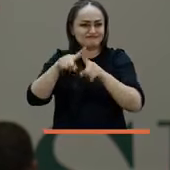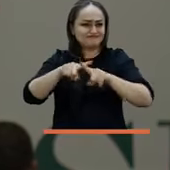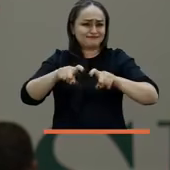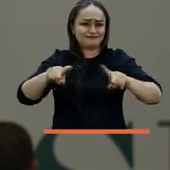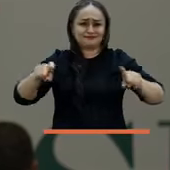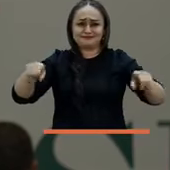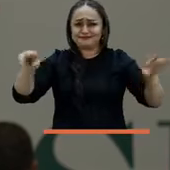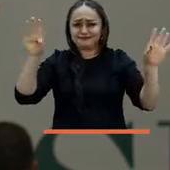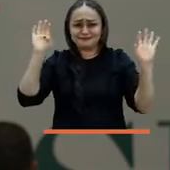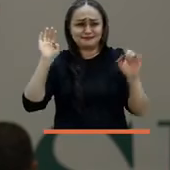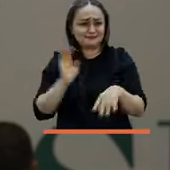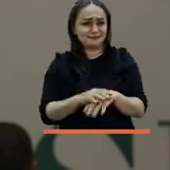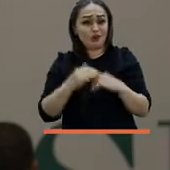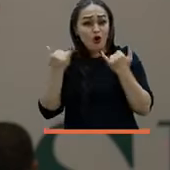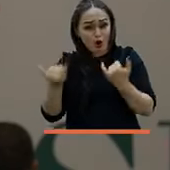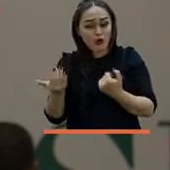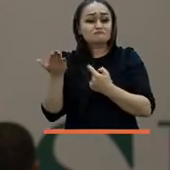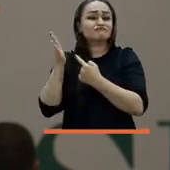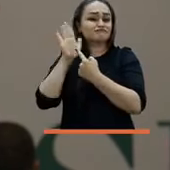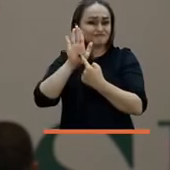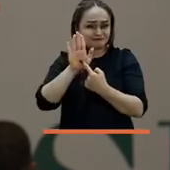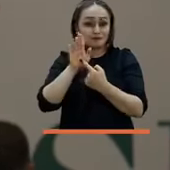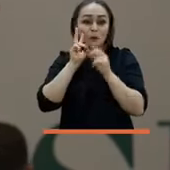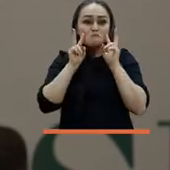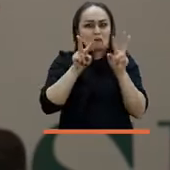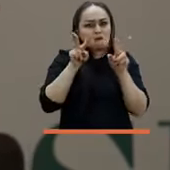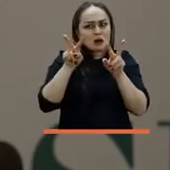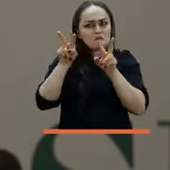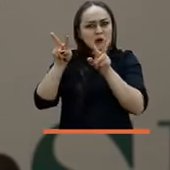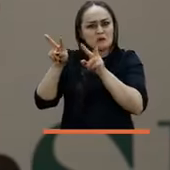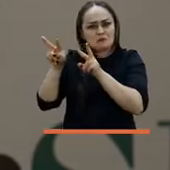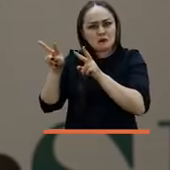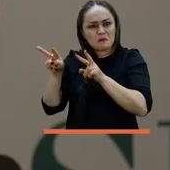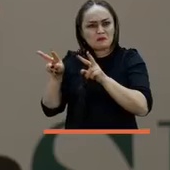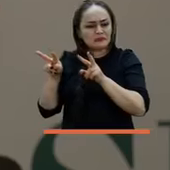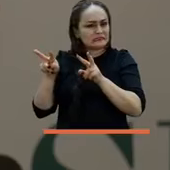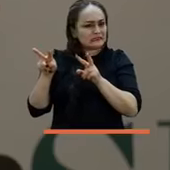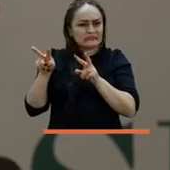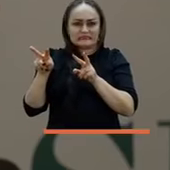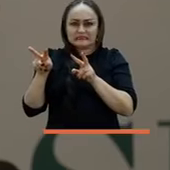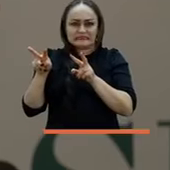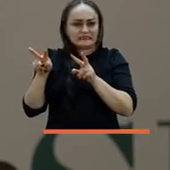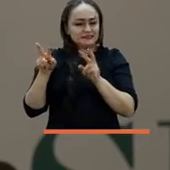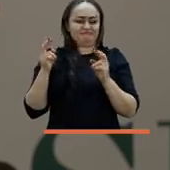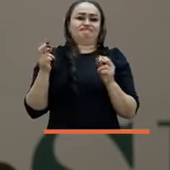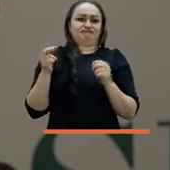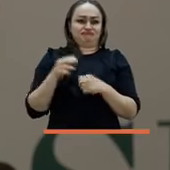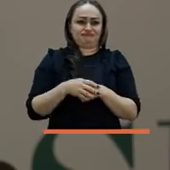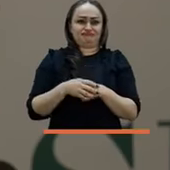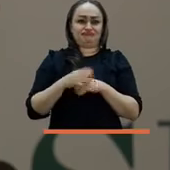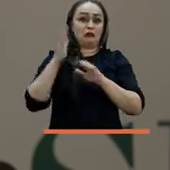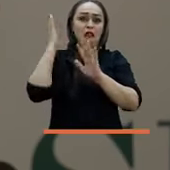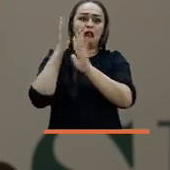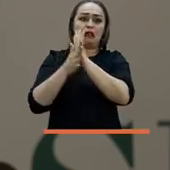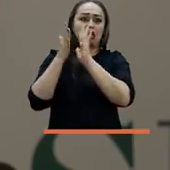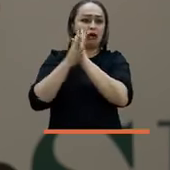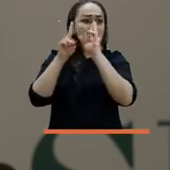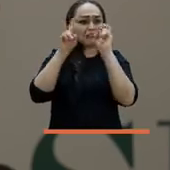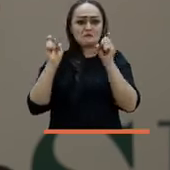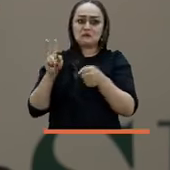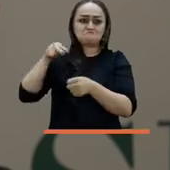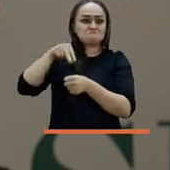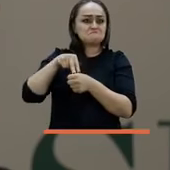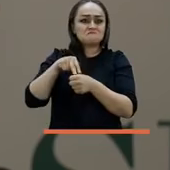evidenció esa deserción esa falta de esencia desde nuestras